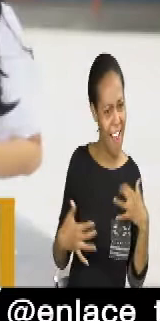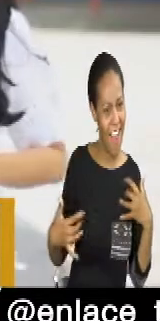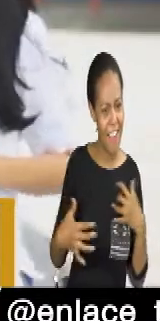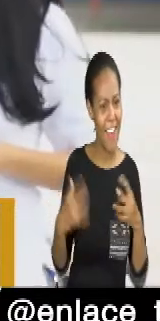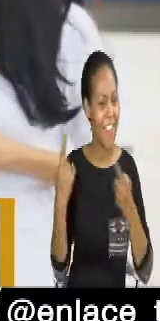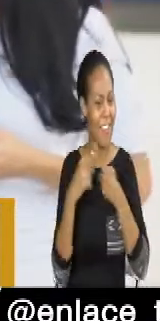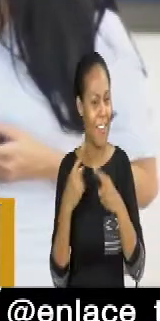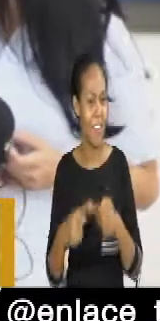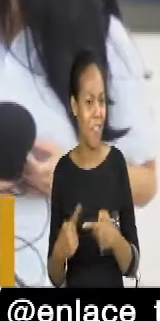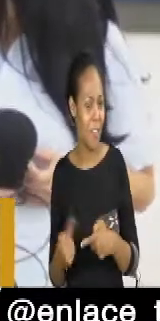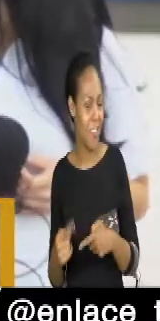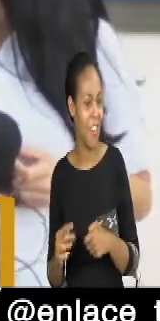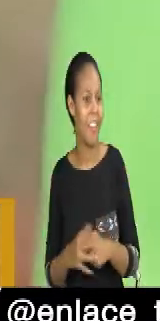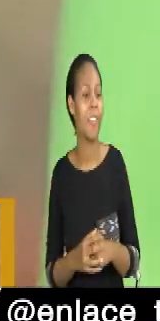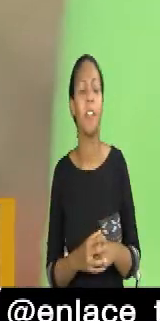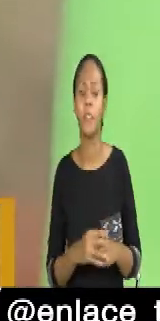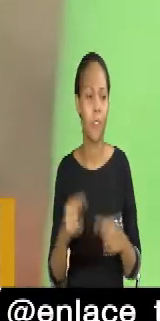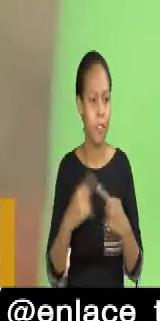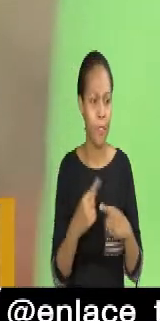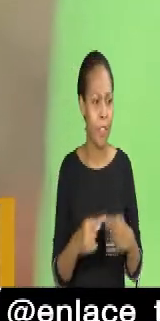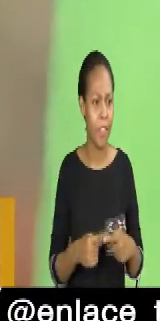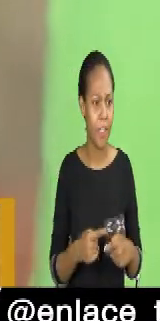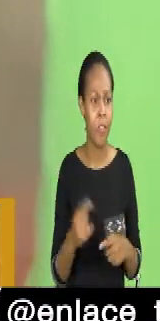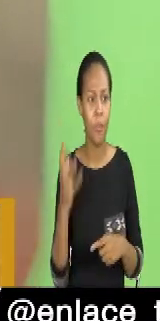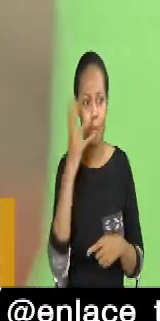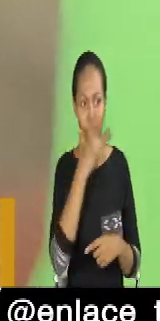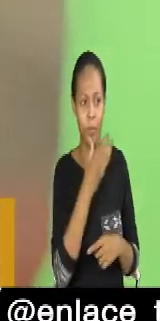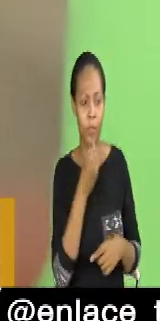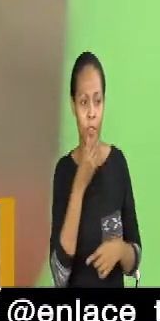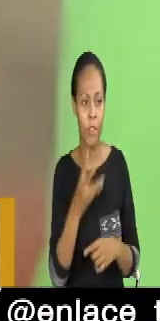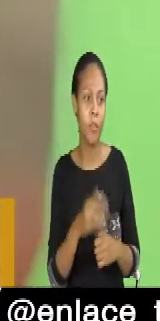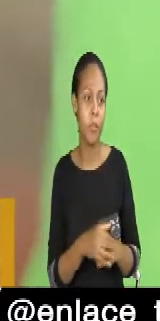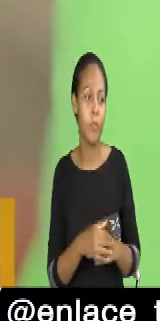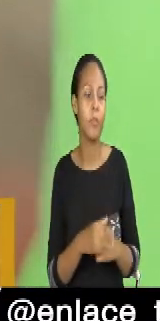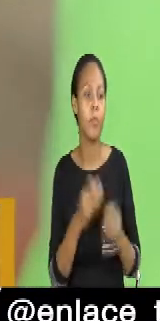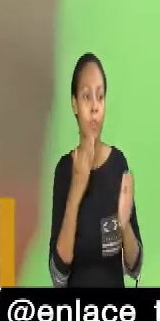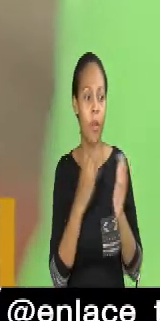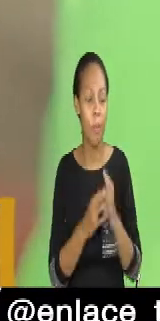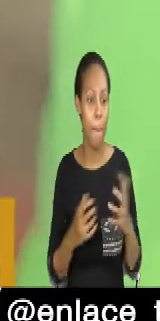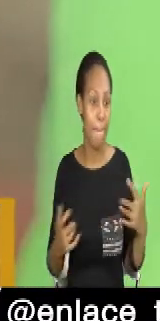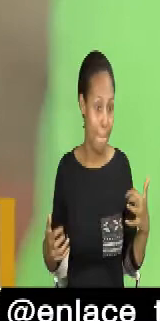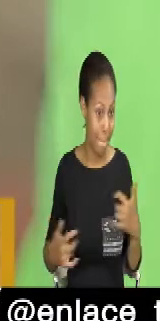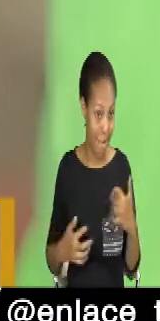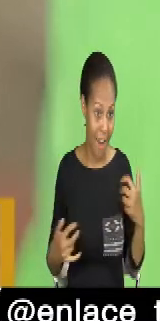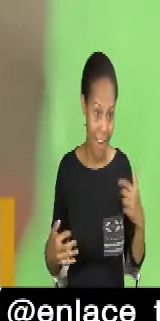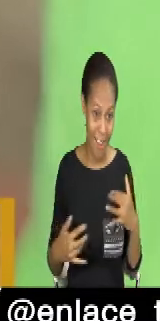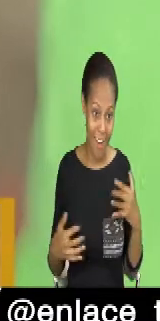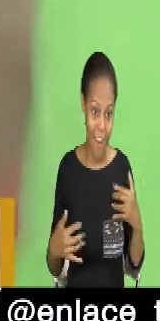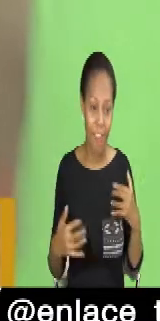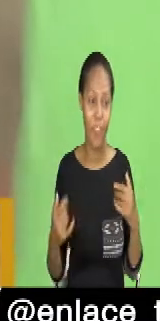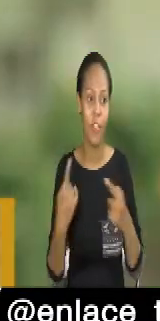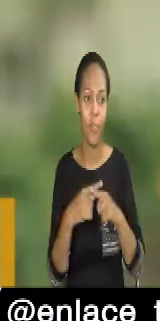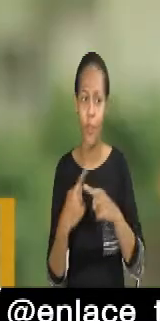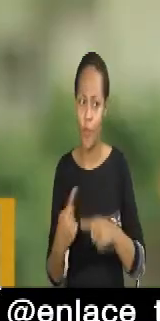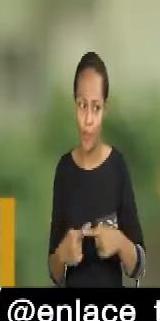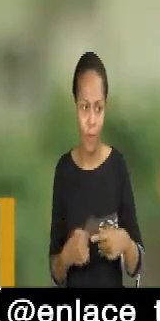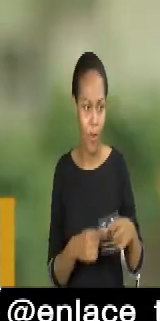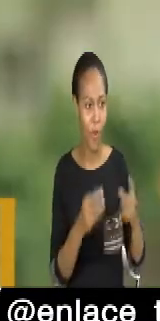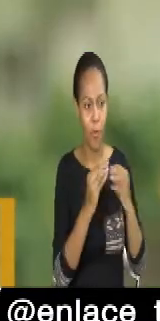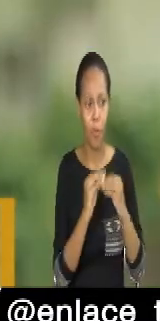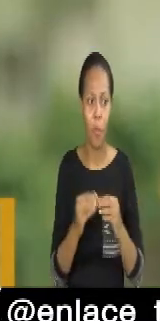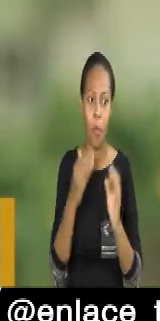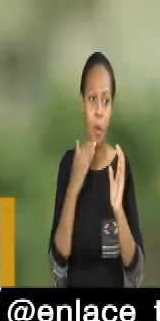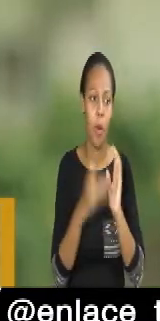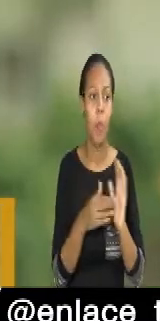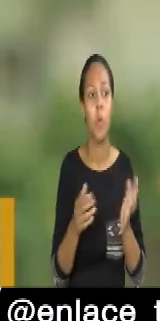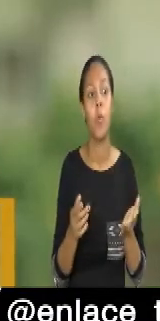sí, claro, tenemos varios géneros en vallenato, tenemos todos los ritmos, ¿sí? Yo compongo